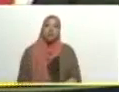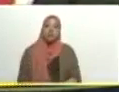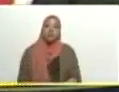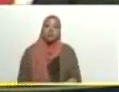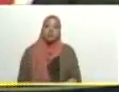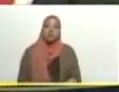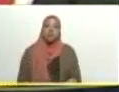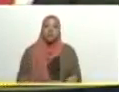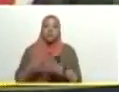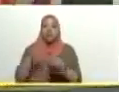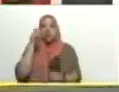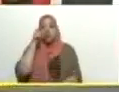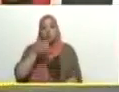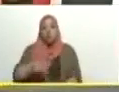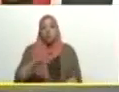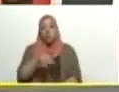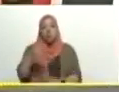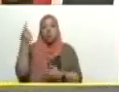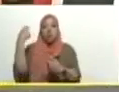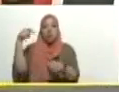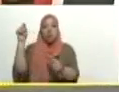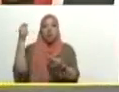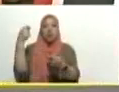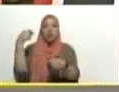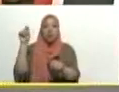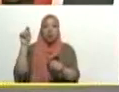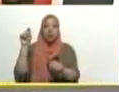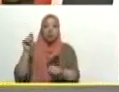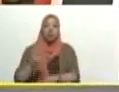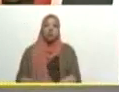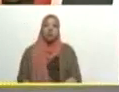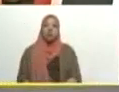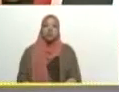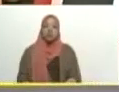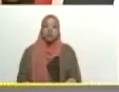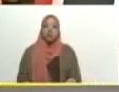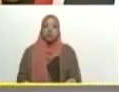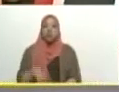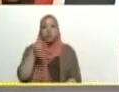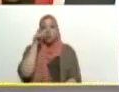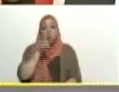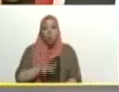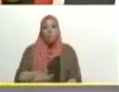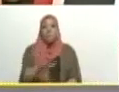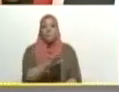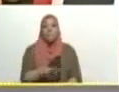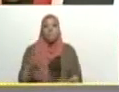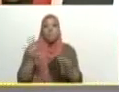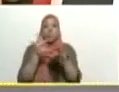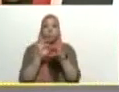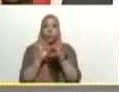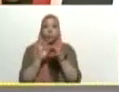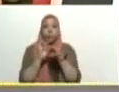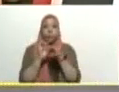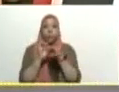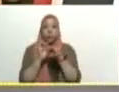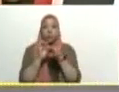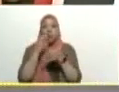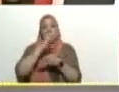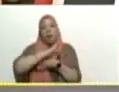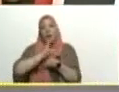a todo el pueblo de Trinidad y Tobago, que somos un solo pueblo, somos